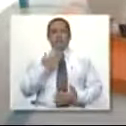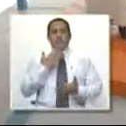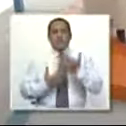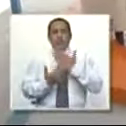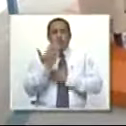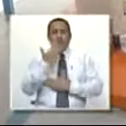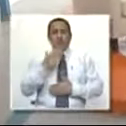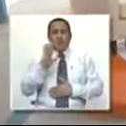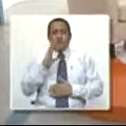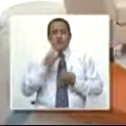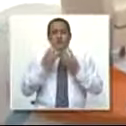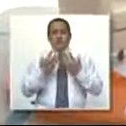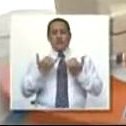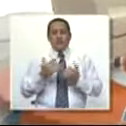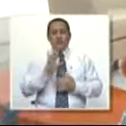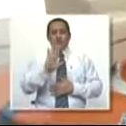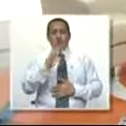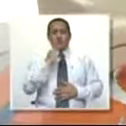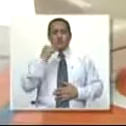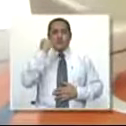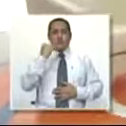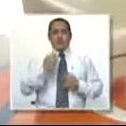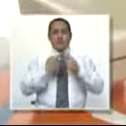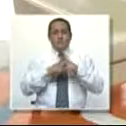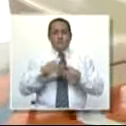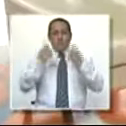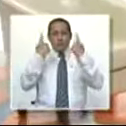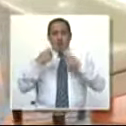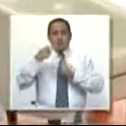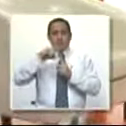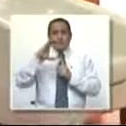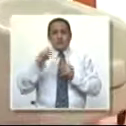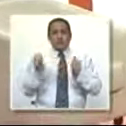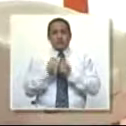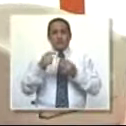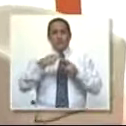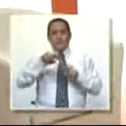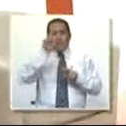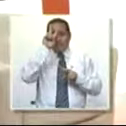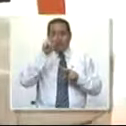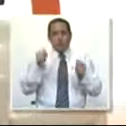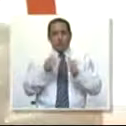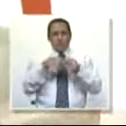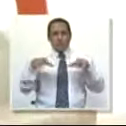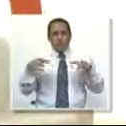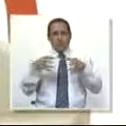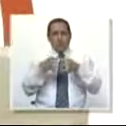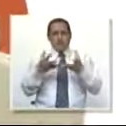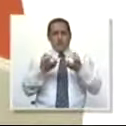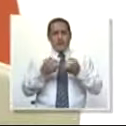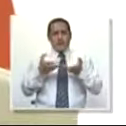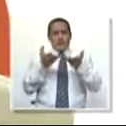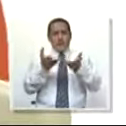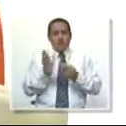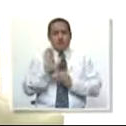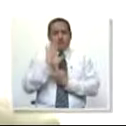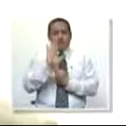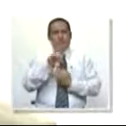Hola qué tal esto es tus derechos una iniciativa del tribunal constitucional que junto a TV Perú buscan precisamente eso